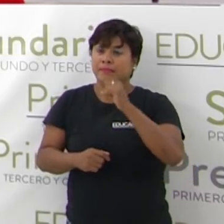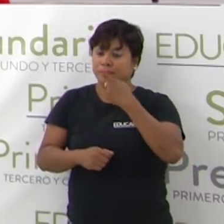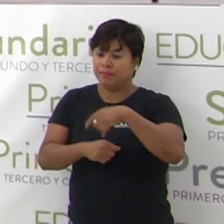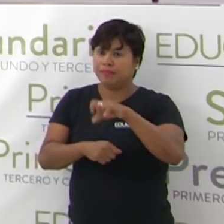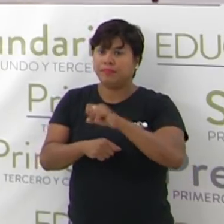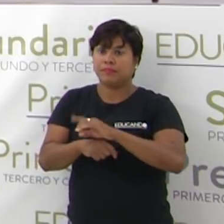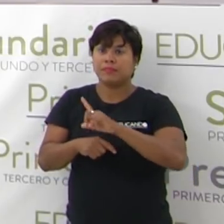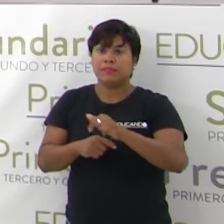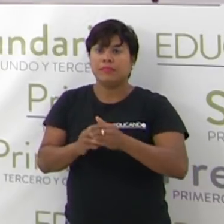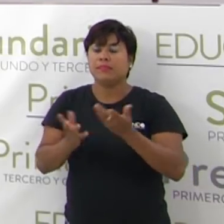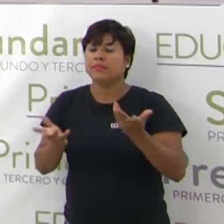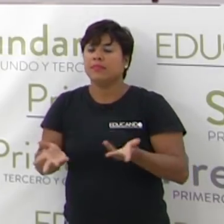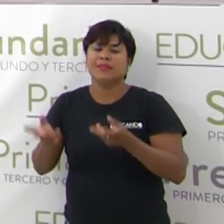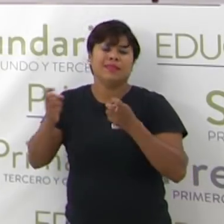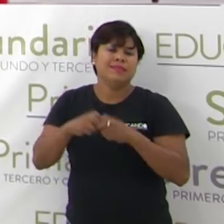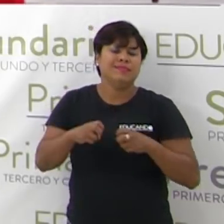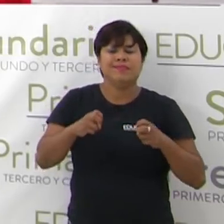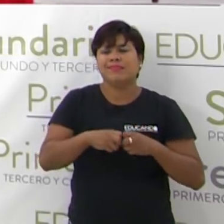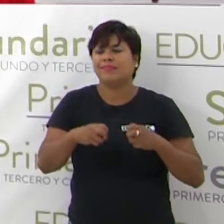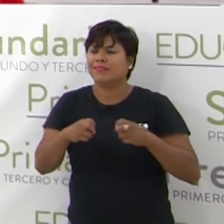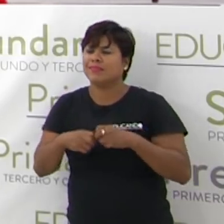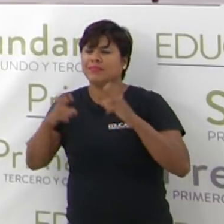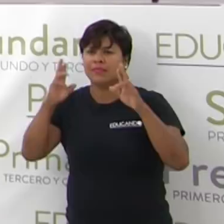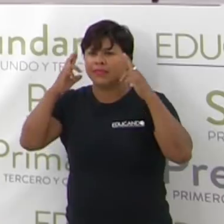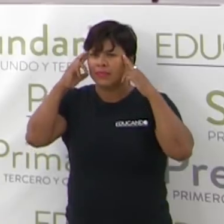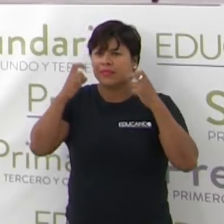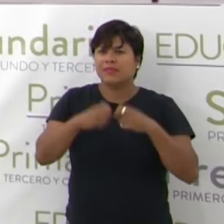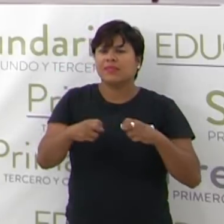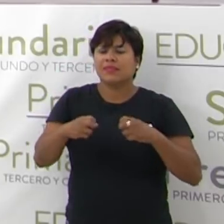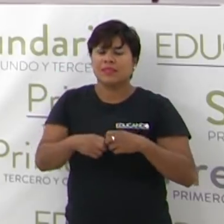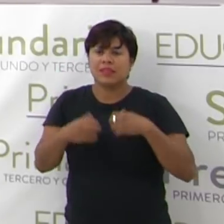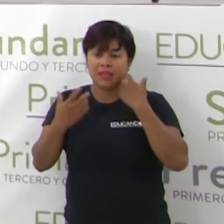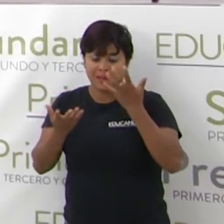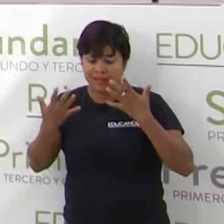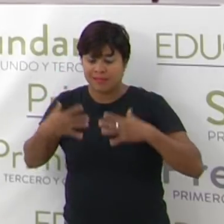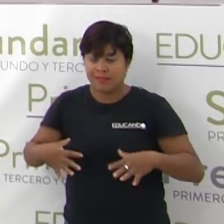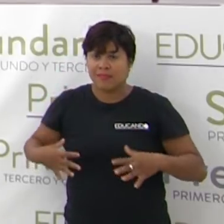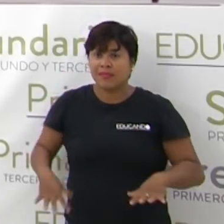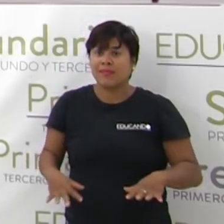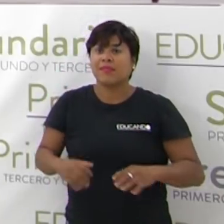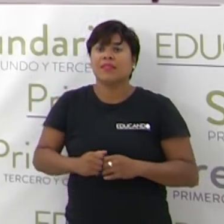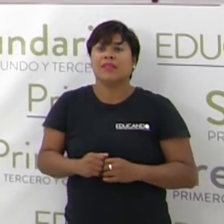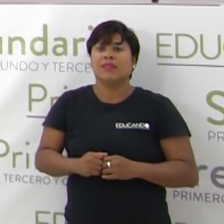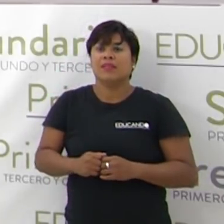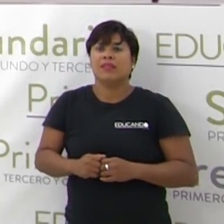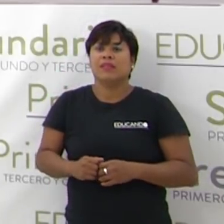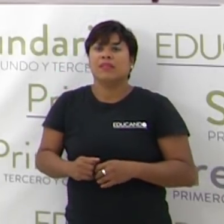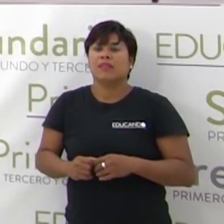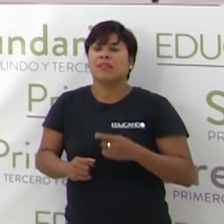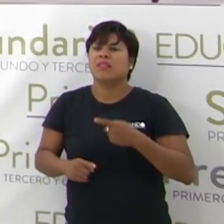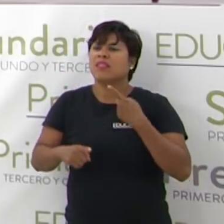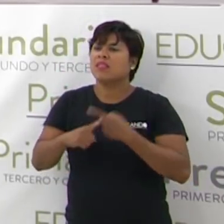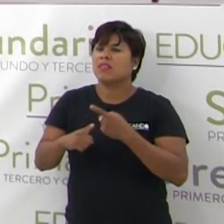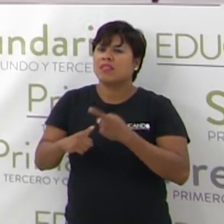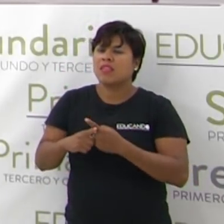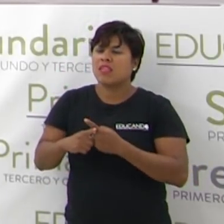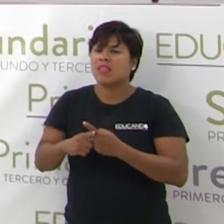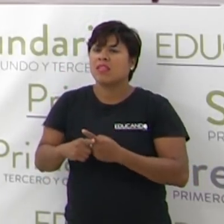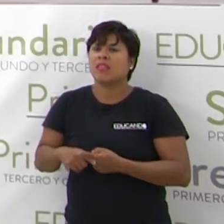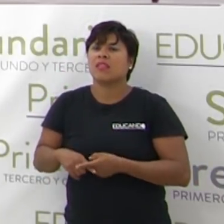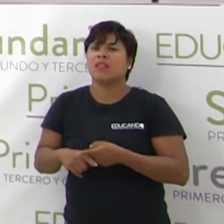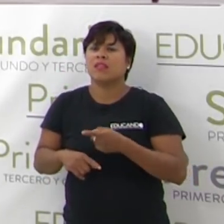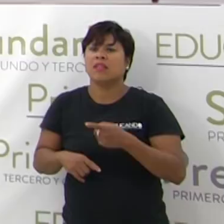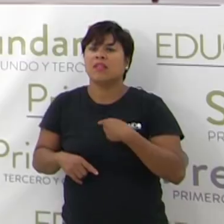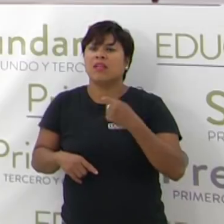semana, otra vez el rey ya estaba desesperado porque ya quería estrenar. Y dijo, ¿a quién mandaré? Ya sé, a